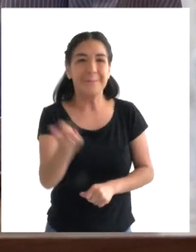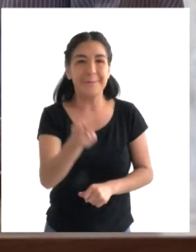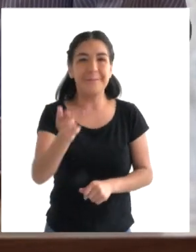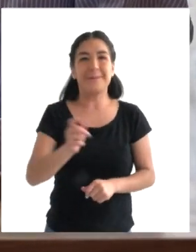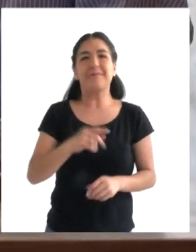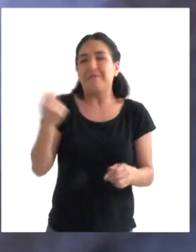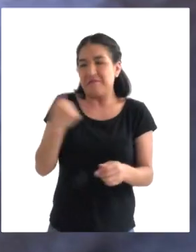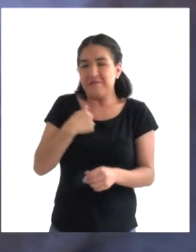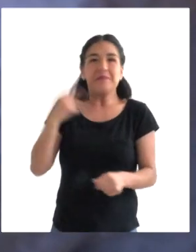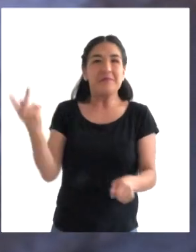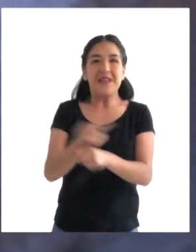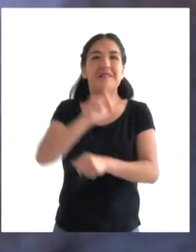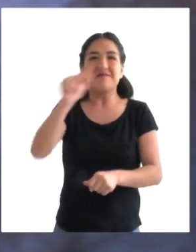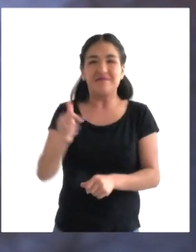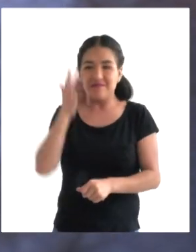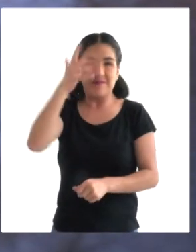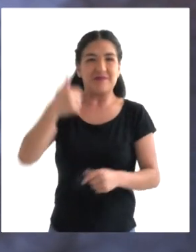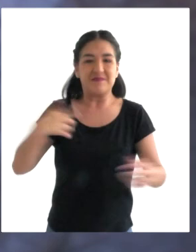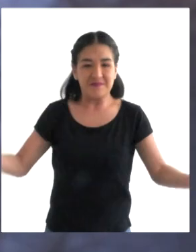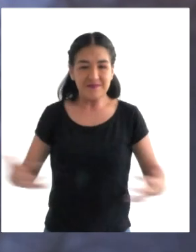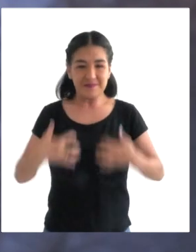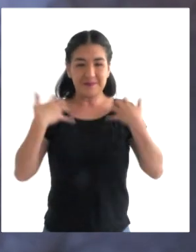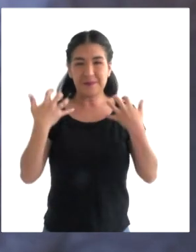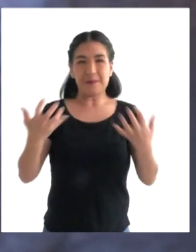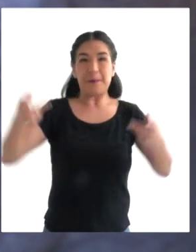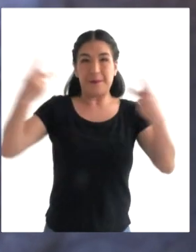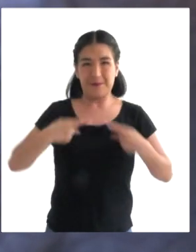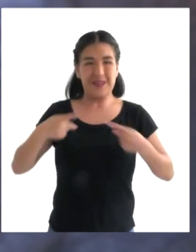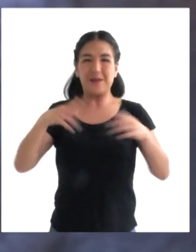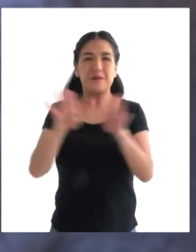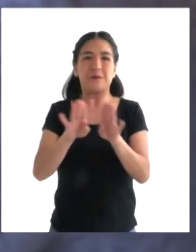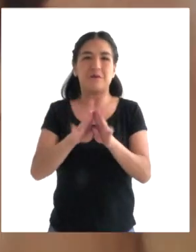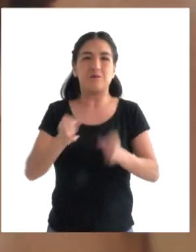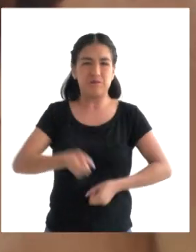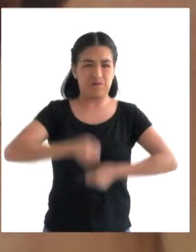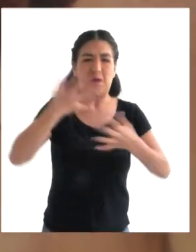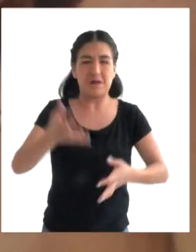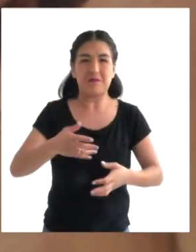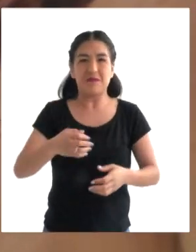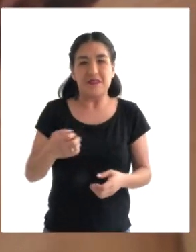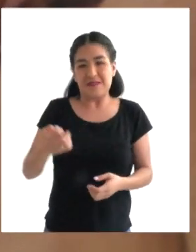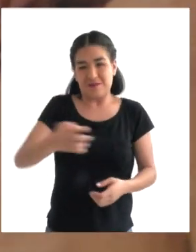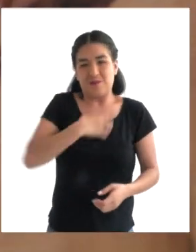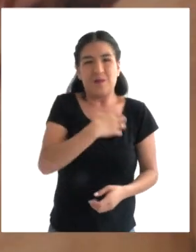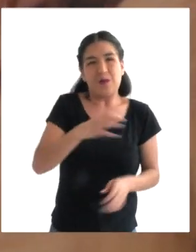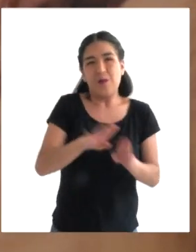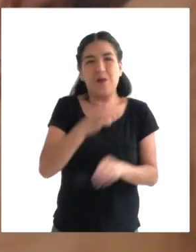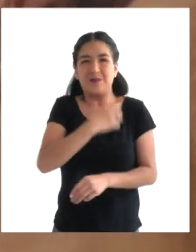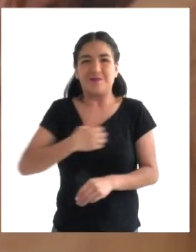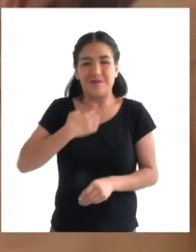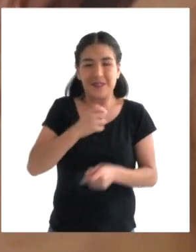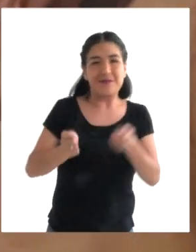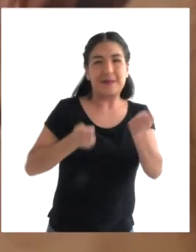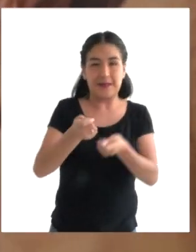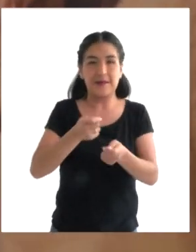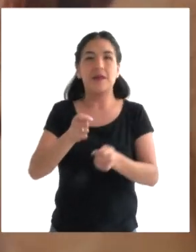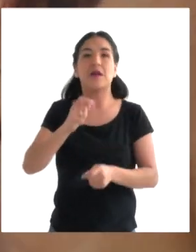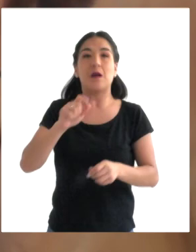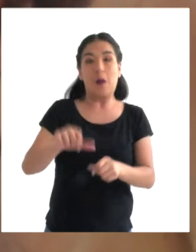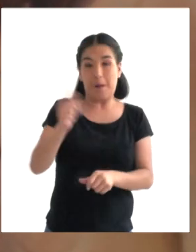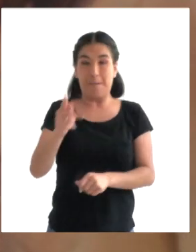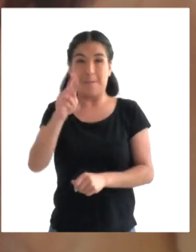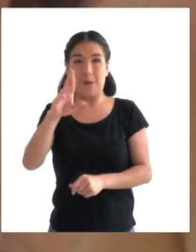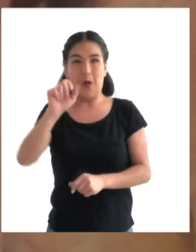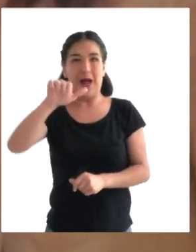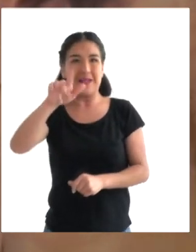si reacciono? Una persona reactiva se deja llevar por las emociones. Una proactiva se hace responsable de lo que